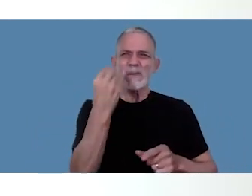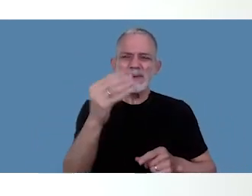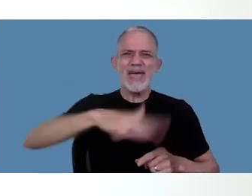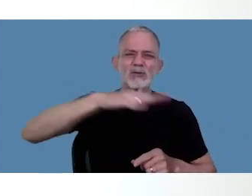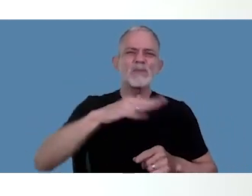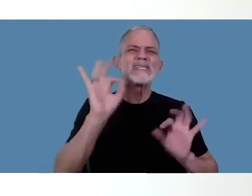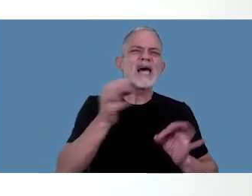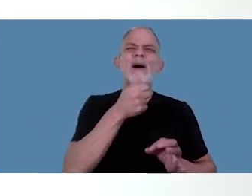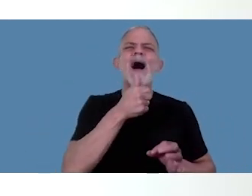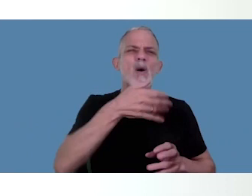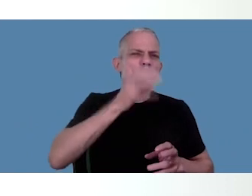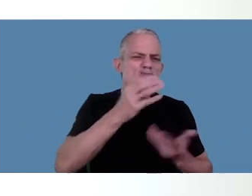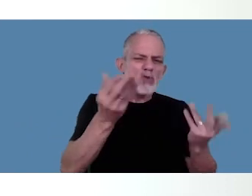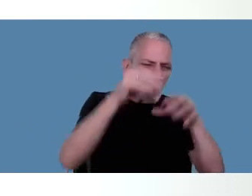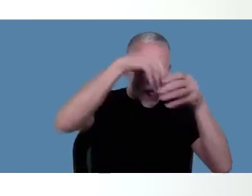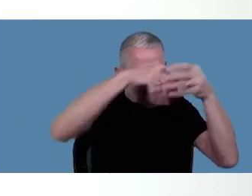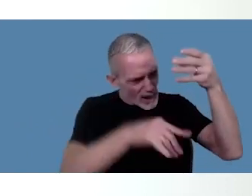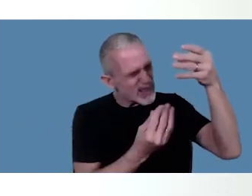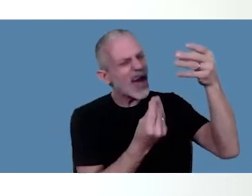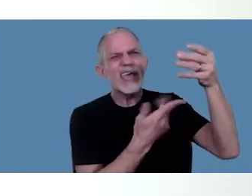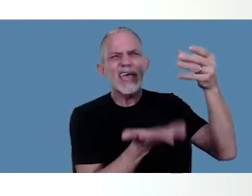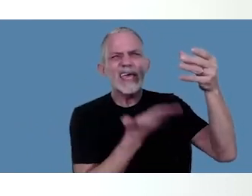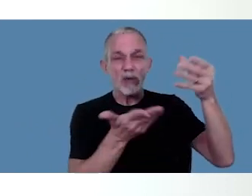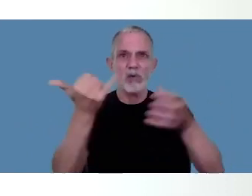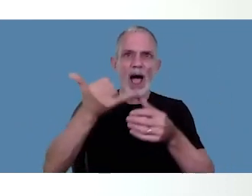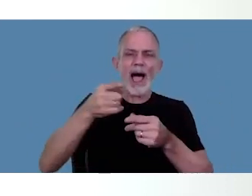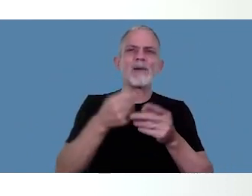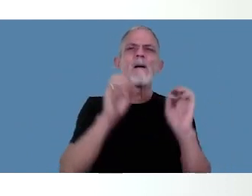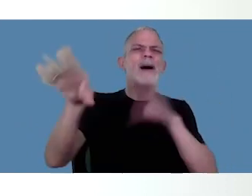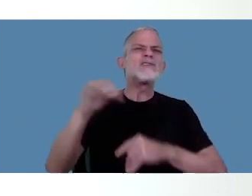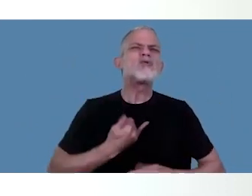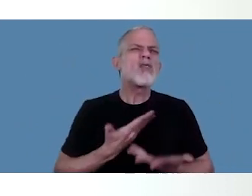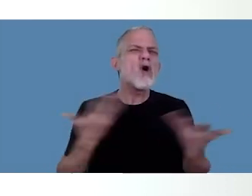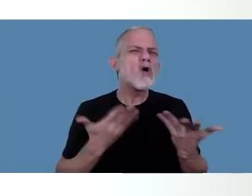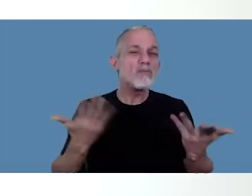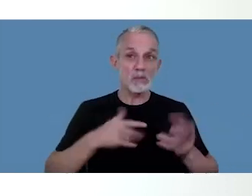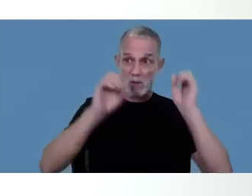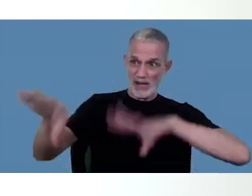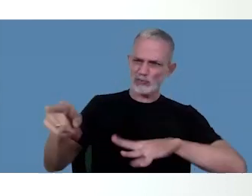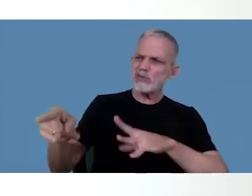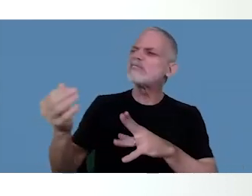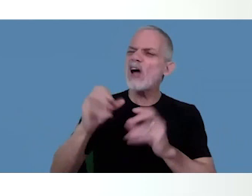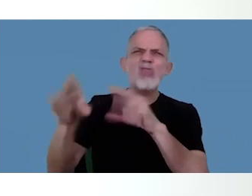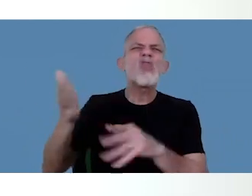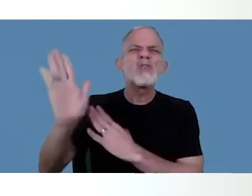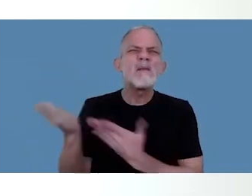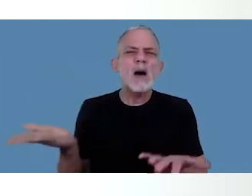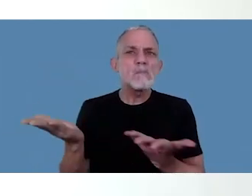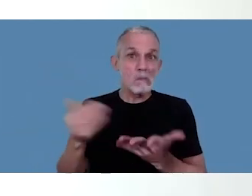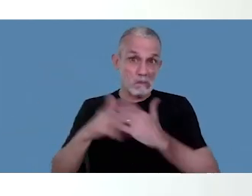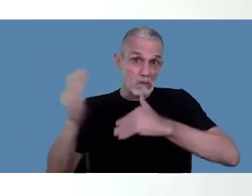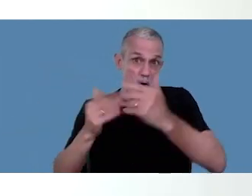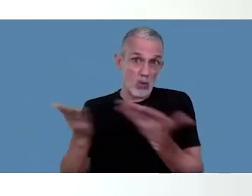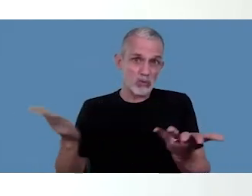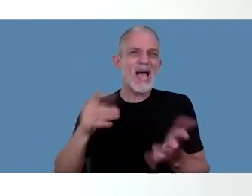están consumiendo, saben a dónde se disponen los residuos, donde ustedes están tirando, porque parece como una construcción, en verdad